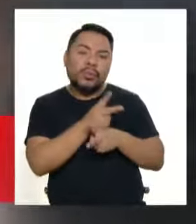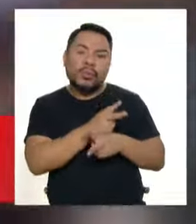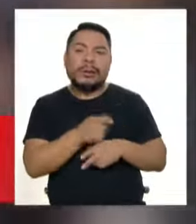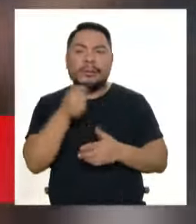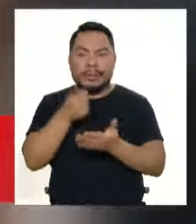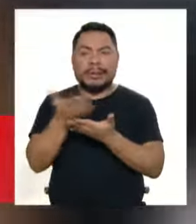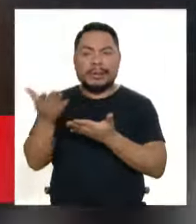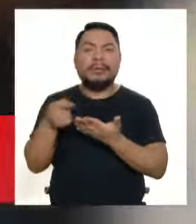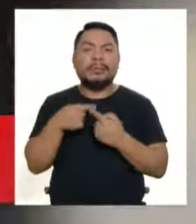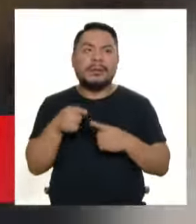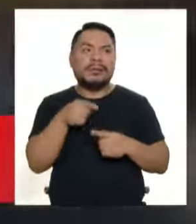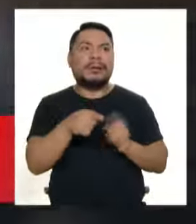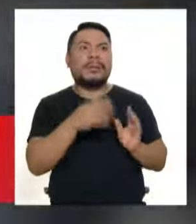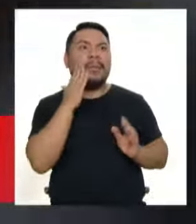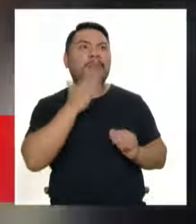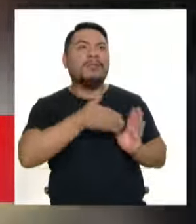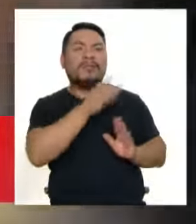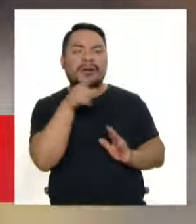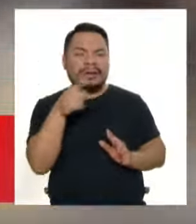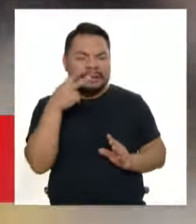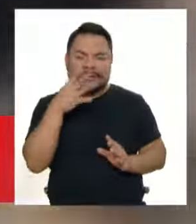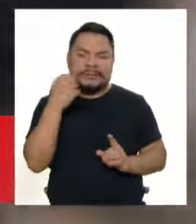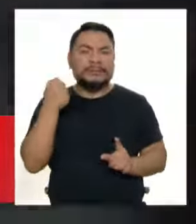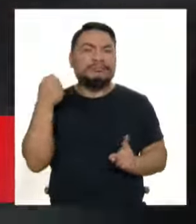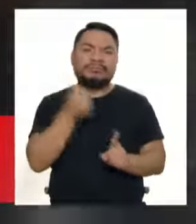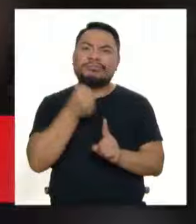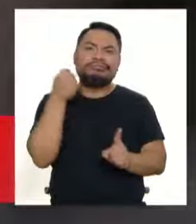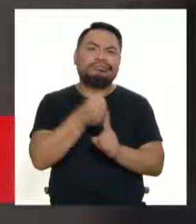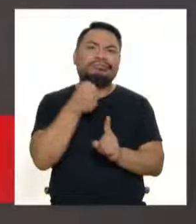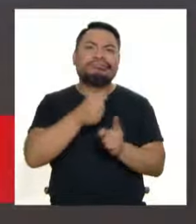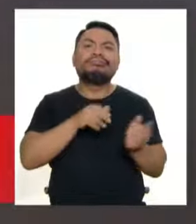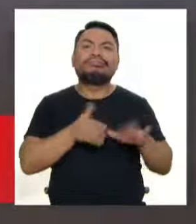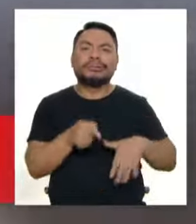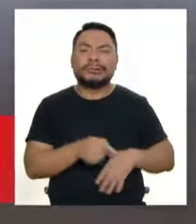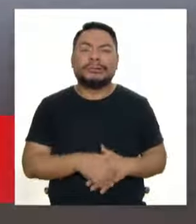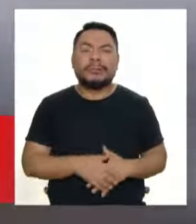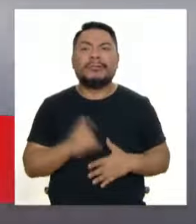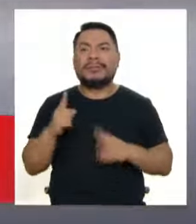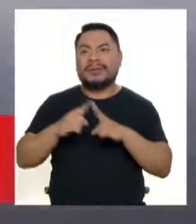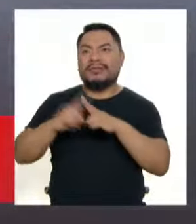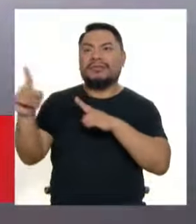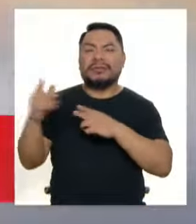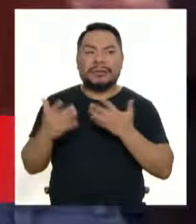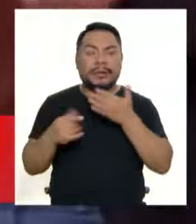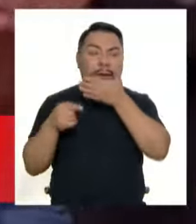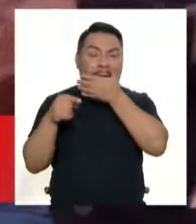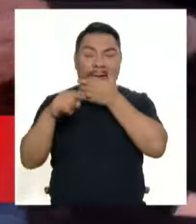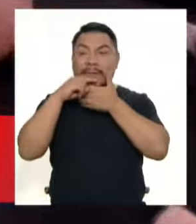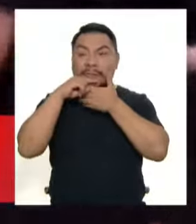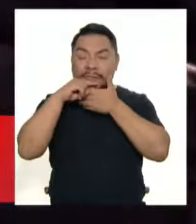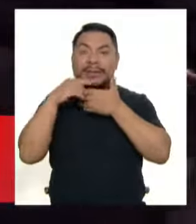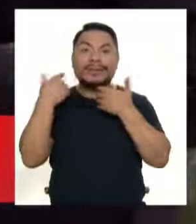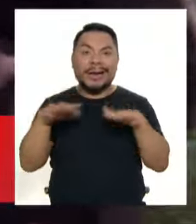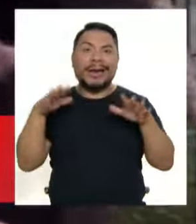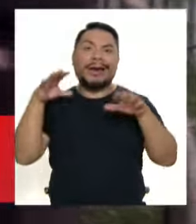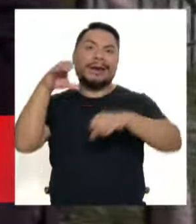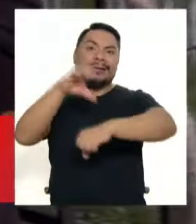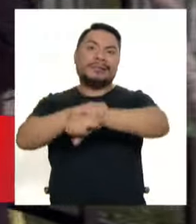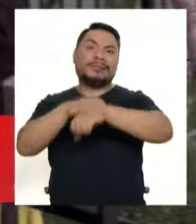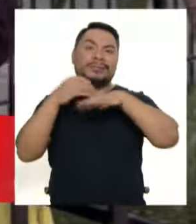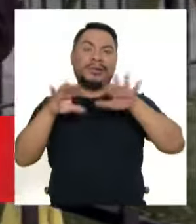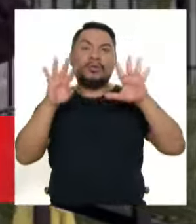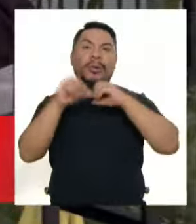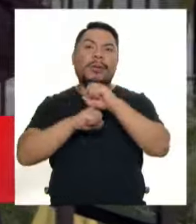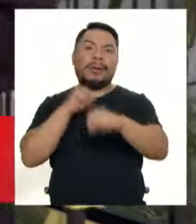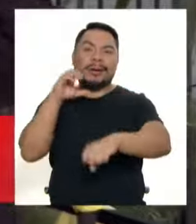Ellos continúan en esta cruzada buscando justicia a las autoridades y precisamente esta mujer ha sido capturada el